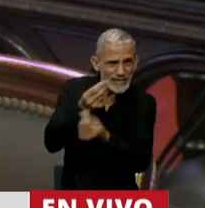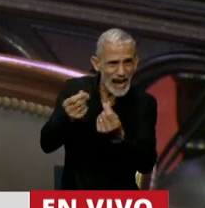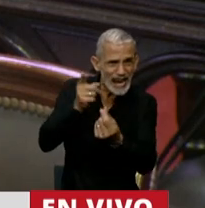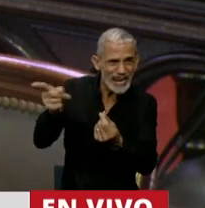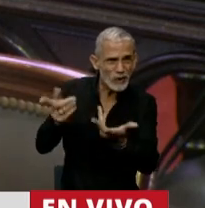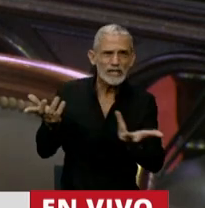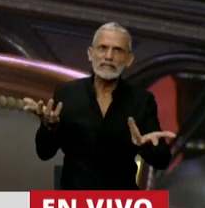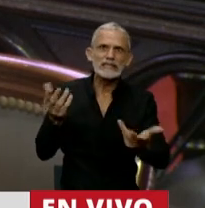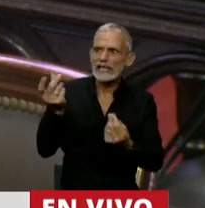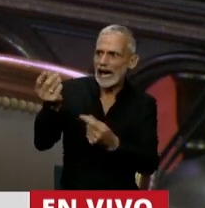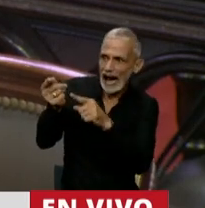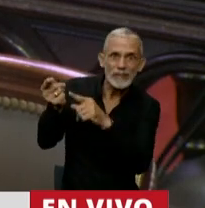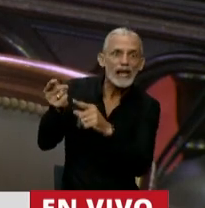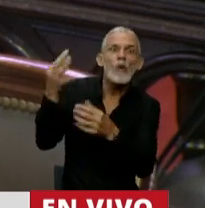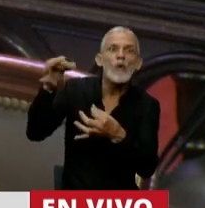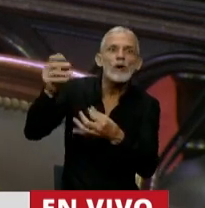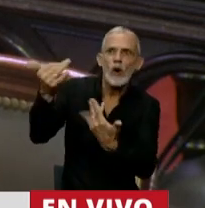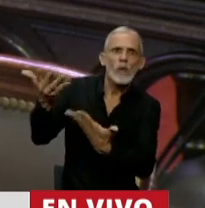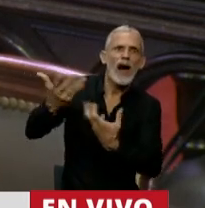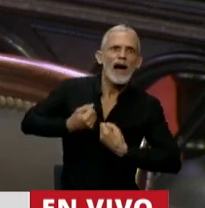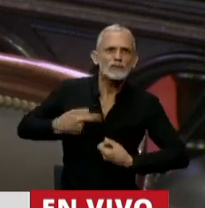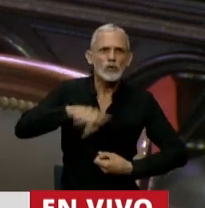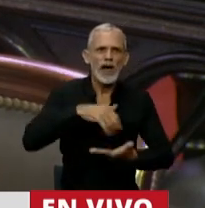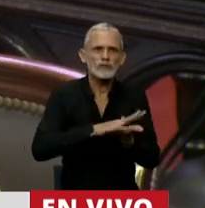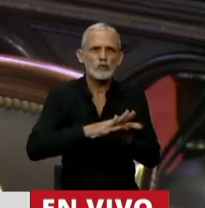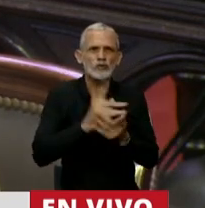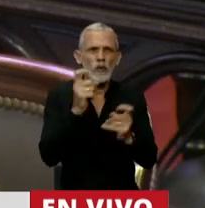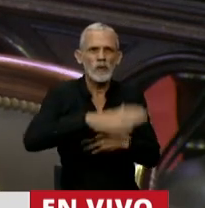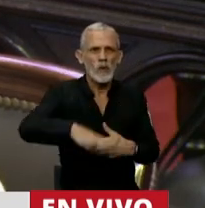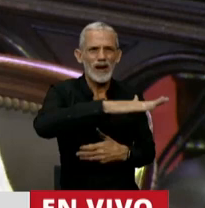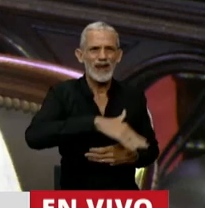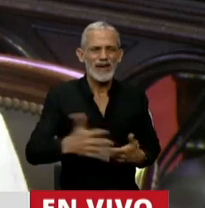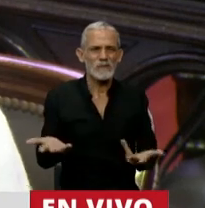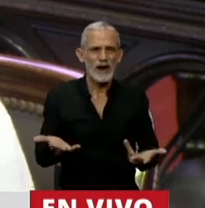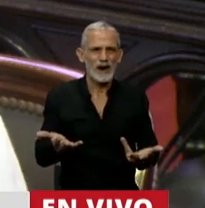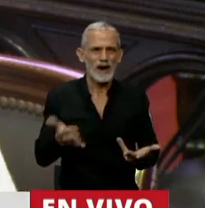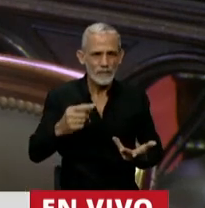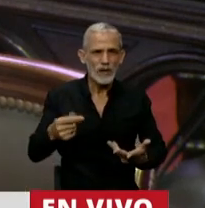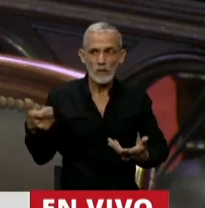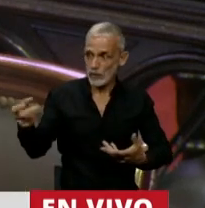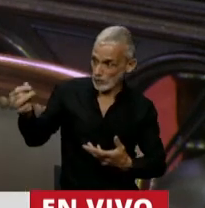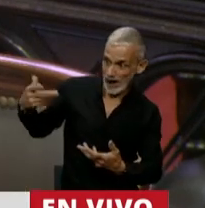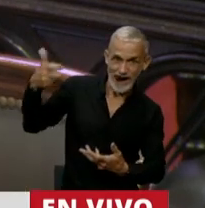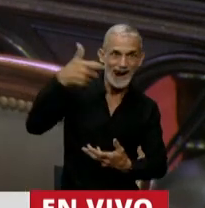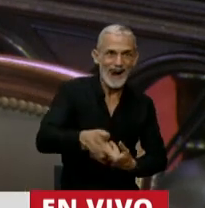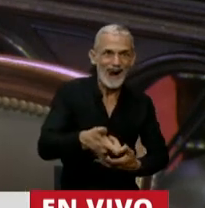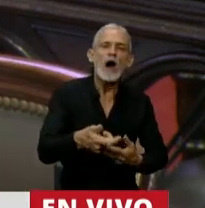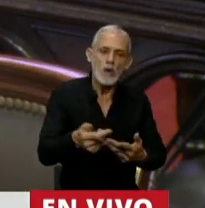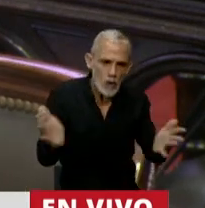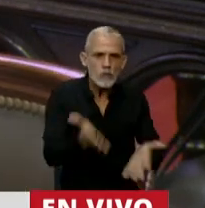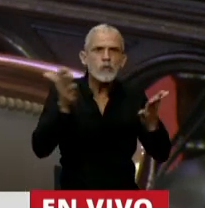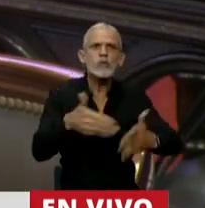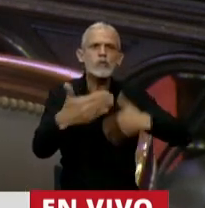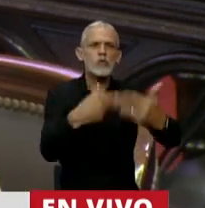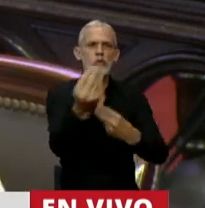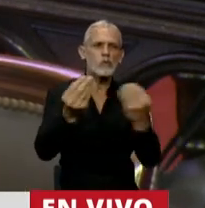El capital es el único que va a poder hacernos salir de esta situación, de poder generar riqueza, de poder